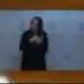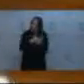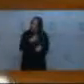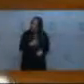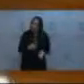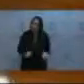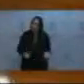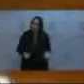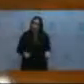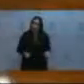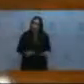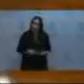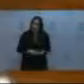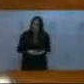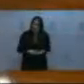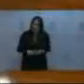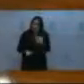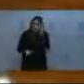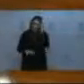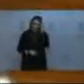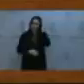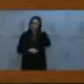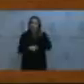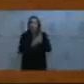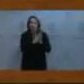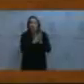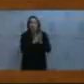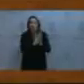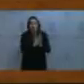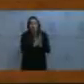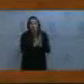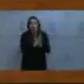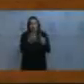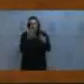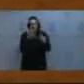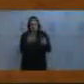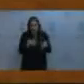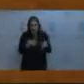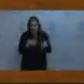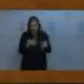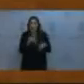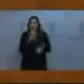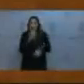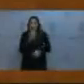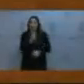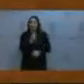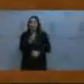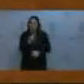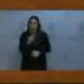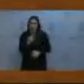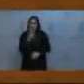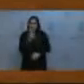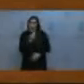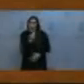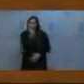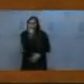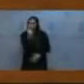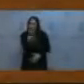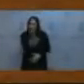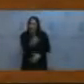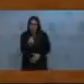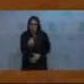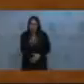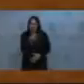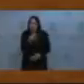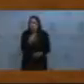entiende? Entonces, bueno, lo que le pido es una dosis de realismo y le pido también un compromiso presupuestario y un